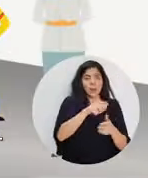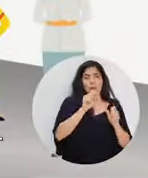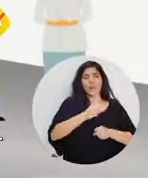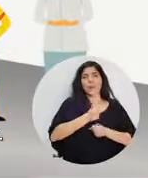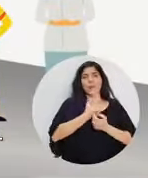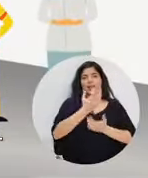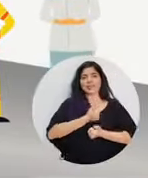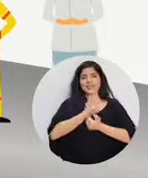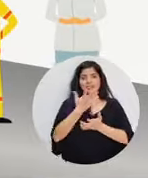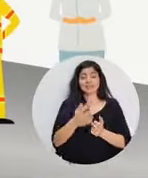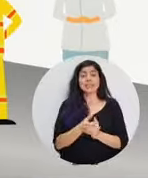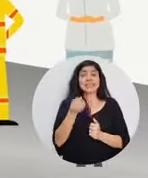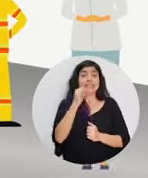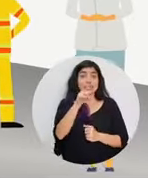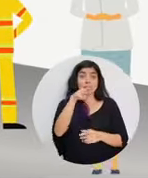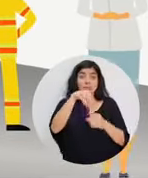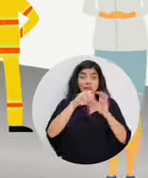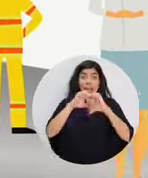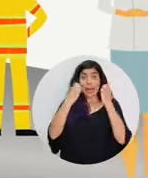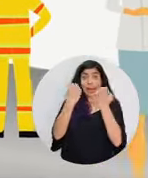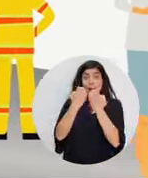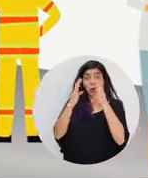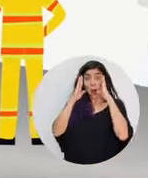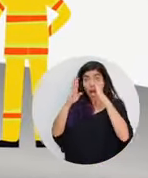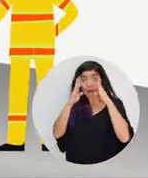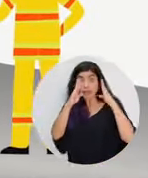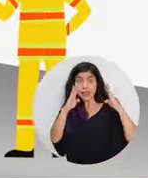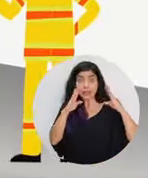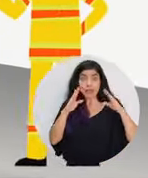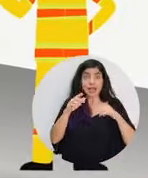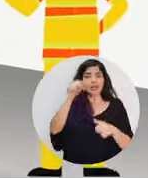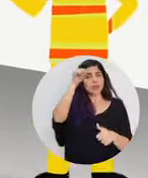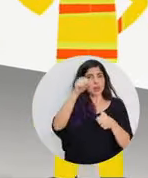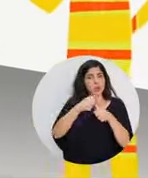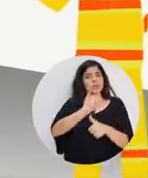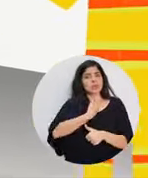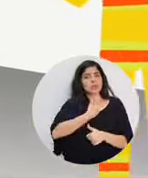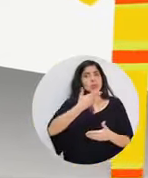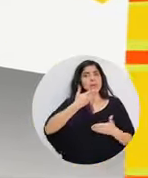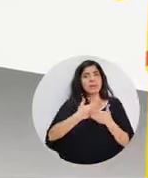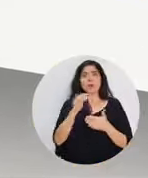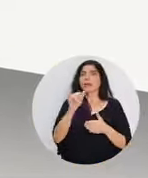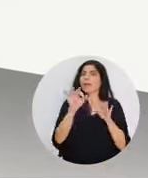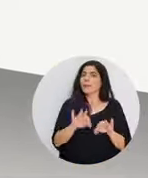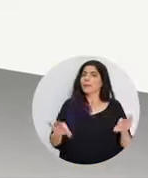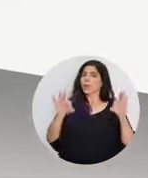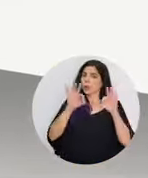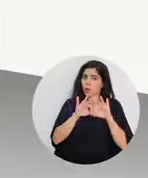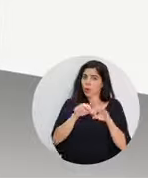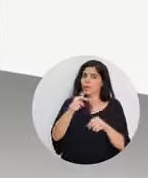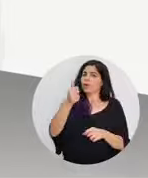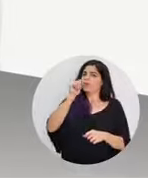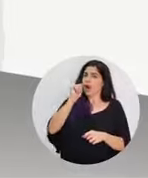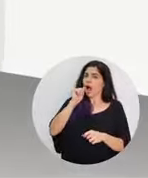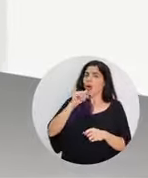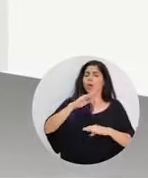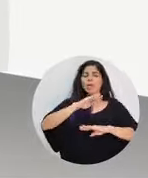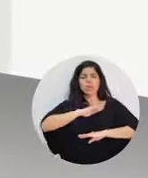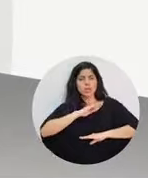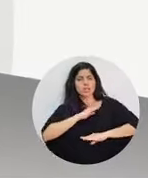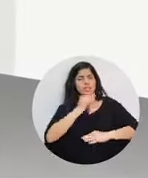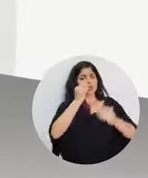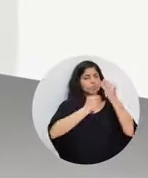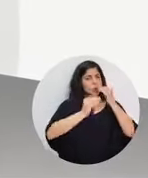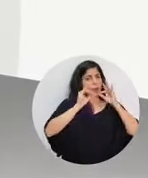hacerlo. Si usted es parte de un equipo de atención primaria, recuerde que su bienestar también es importante. Hidrátese,